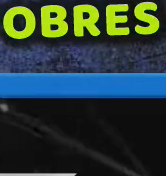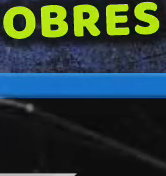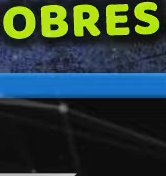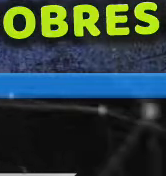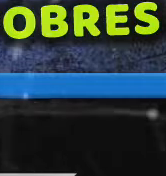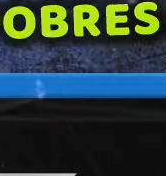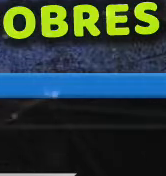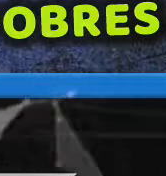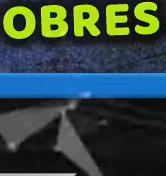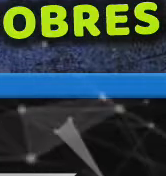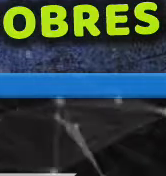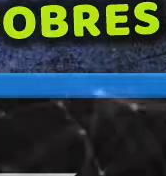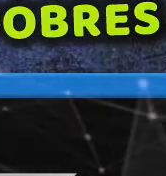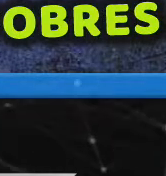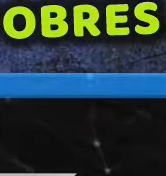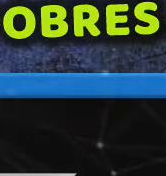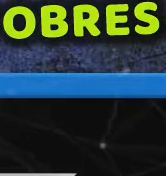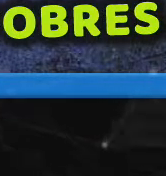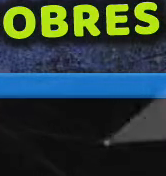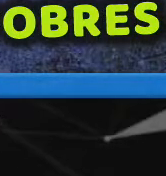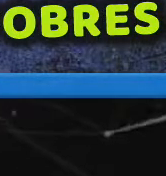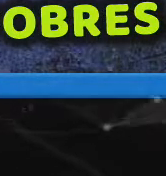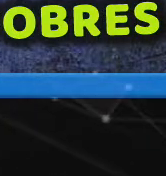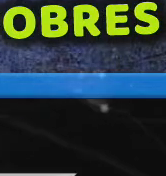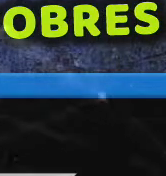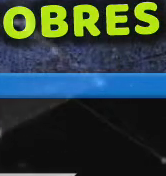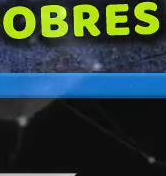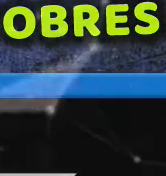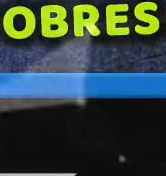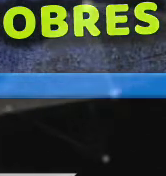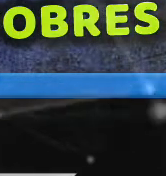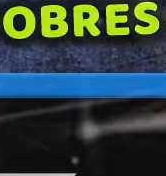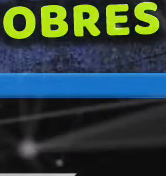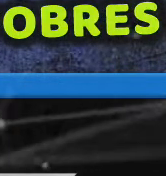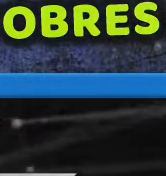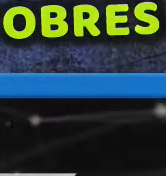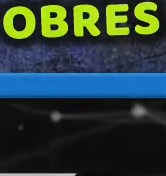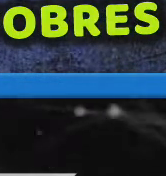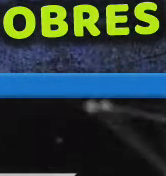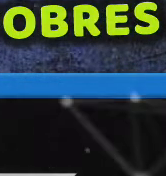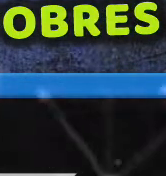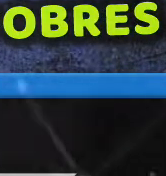La conferencia del presidente Andrés Manuel López Obrador en 5 minutos o menos.